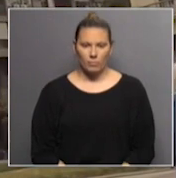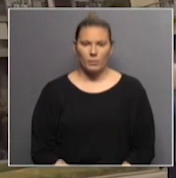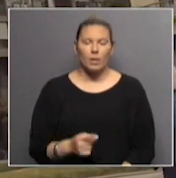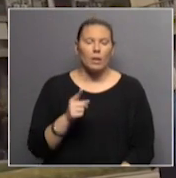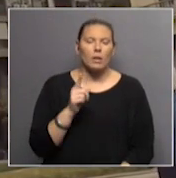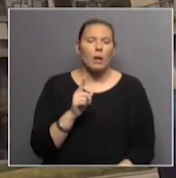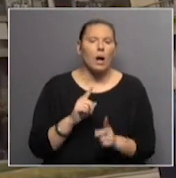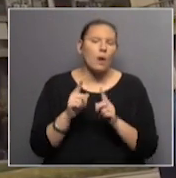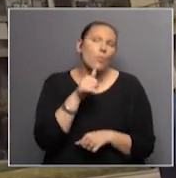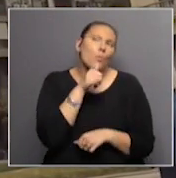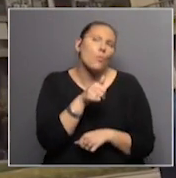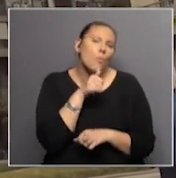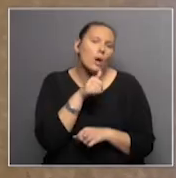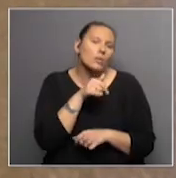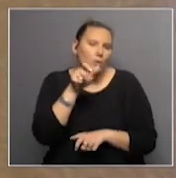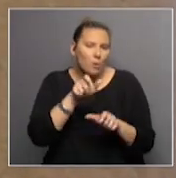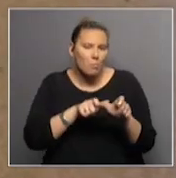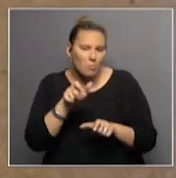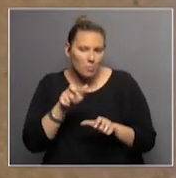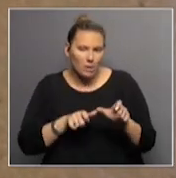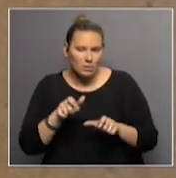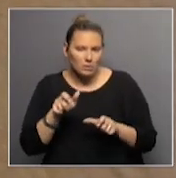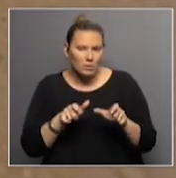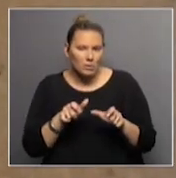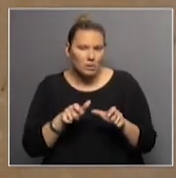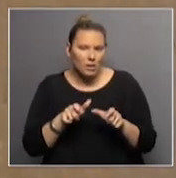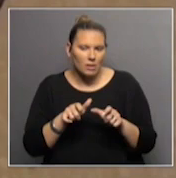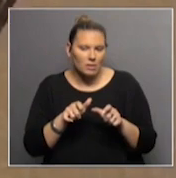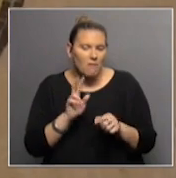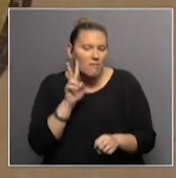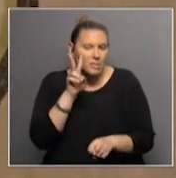¿Tenés alguna anécdota de personas que